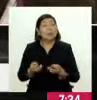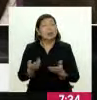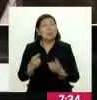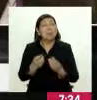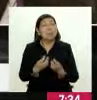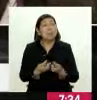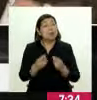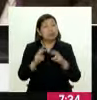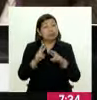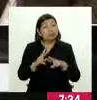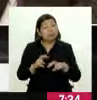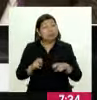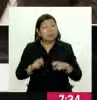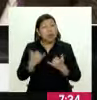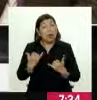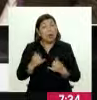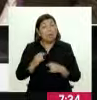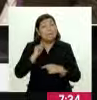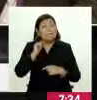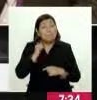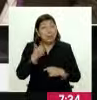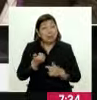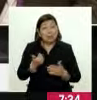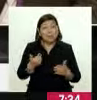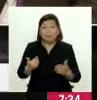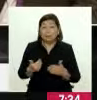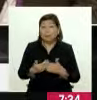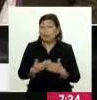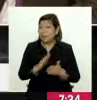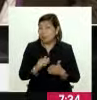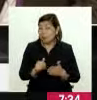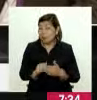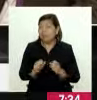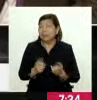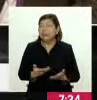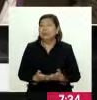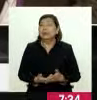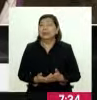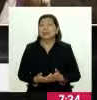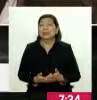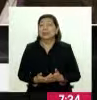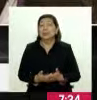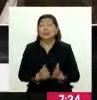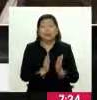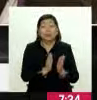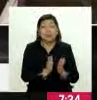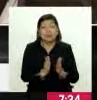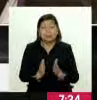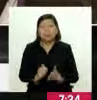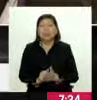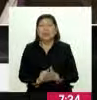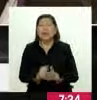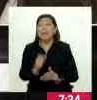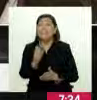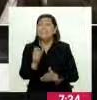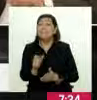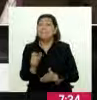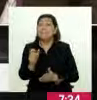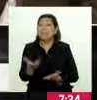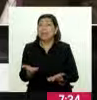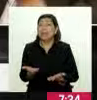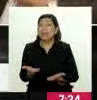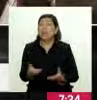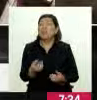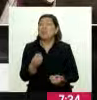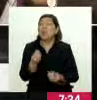materia de análisis entre hoy día y mañana. Imagino, porque el tema debe estar caliente todavía. Más que caliente, es la determinación de las personas y el nivel